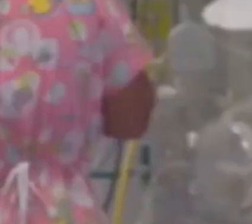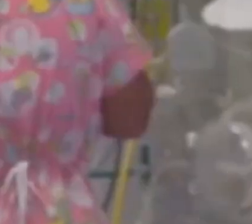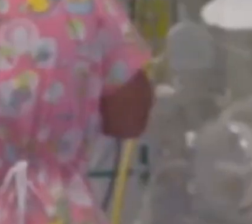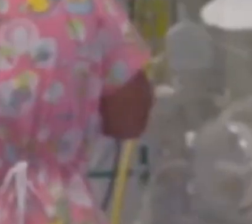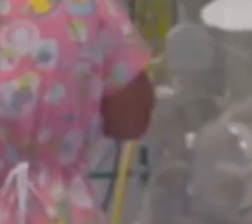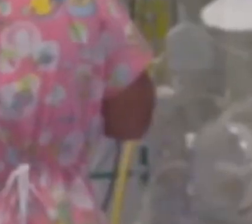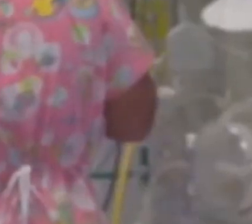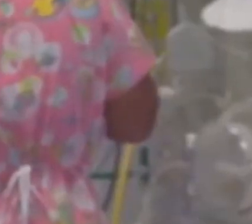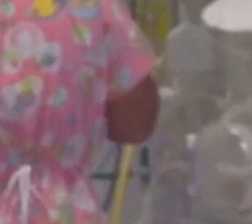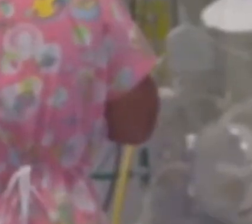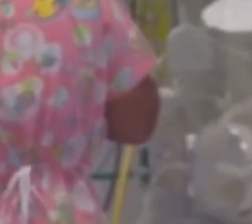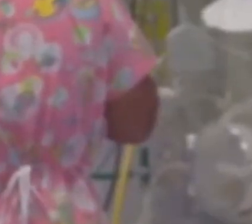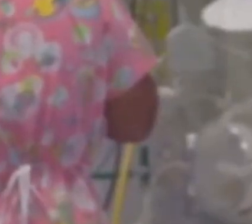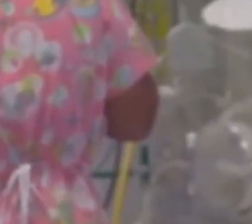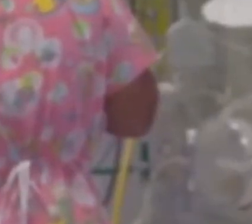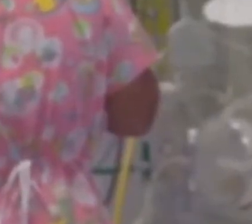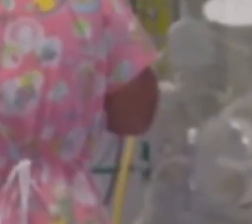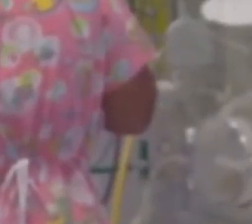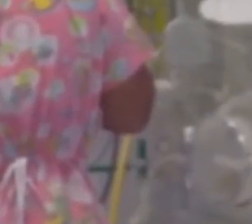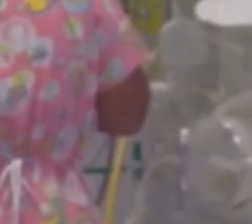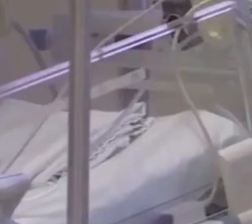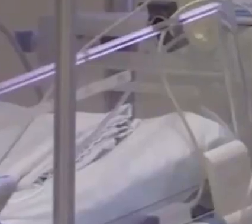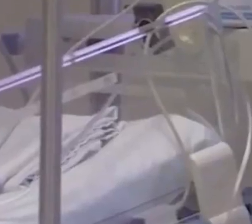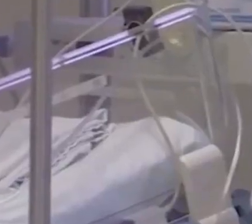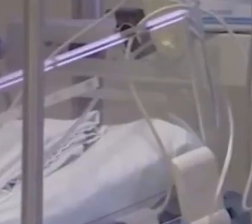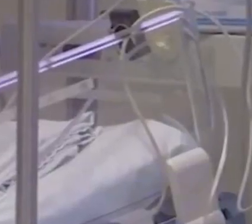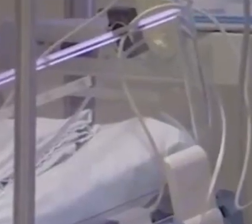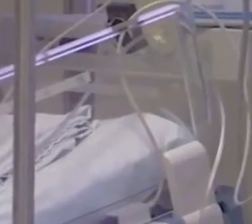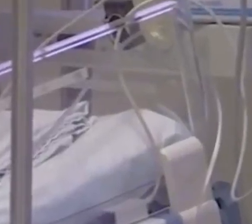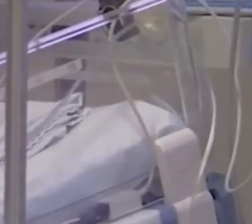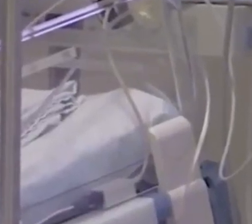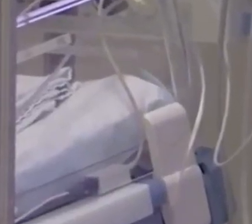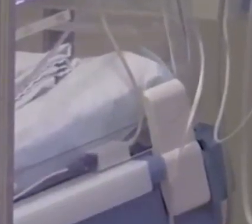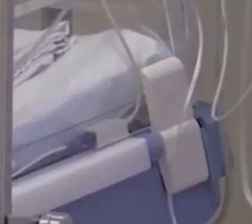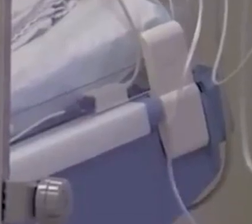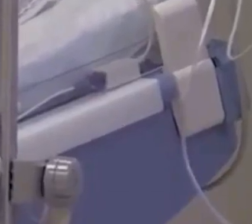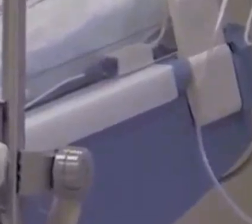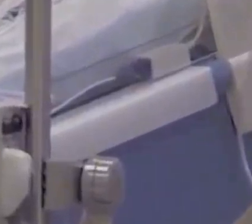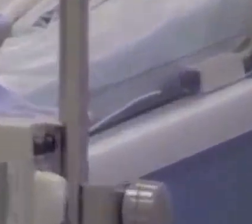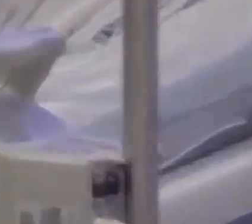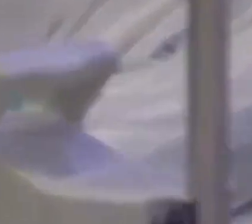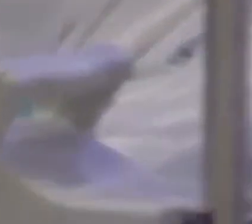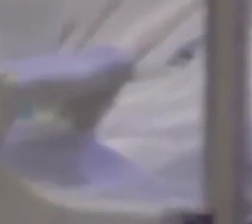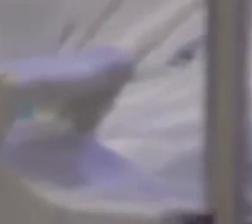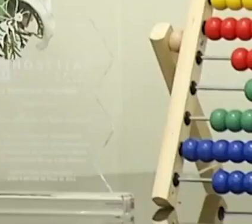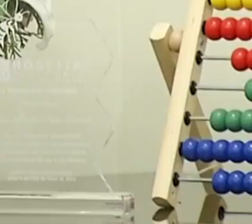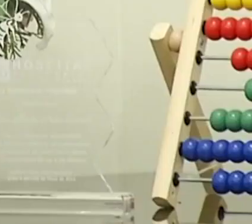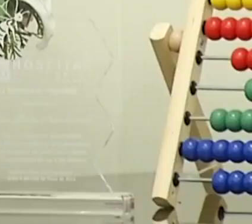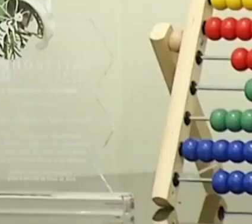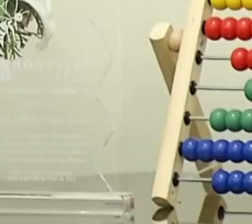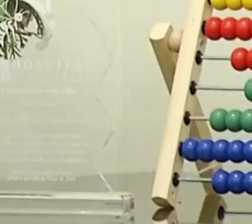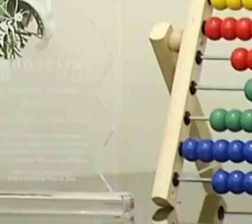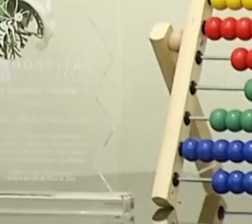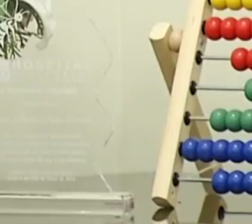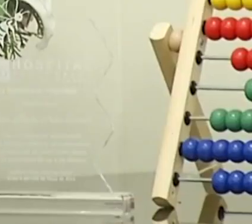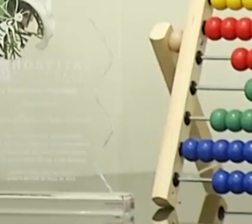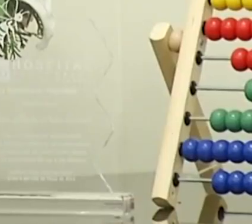Caribe. Tenemos el servicio de neurocirugía, de ortopedia, neurología,